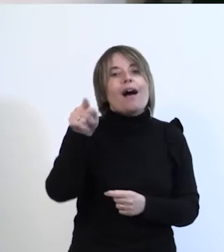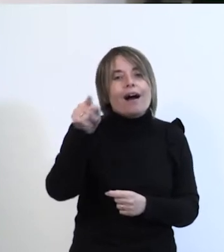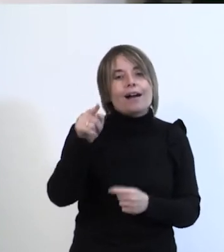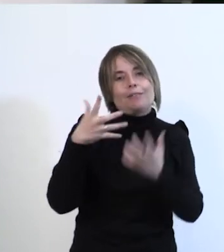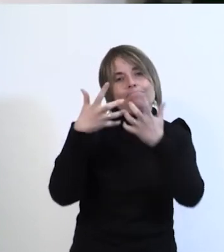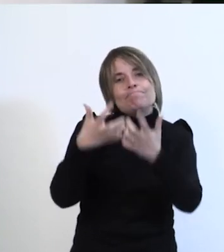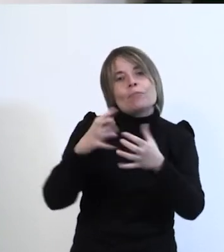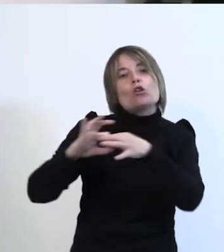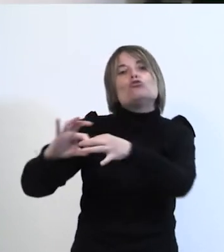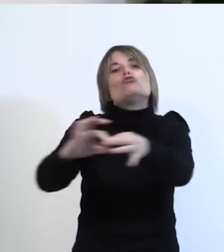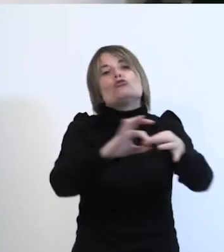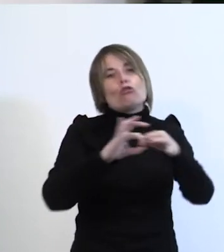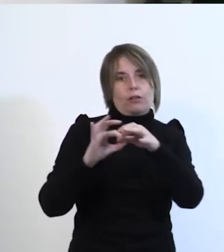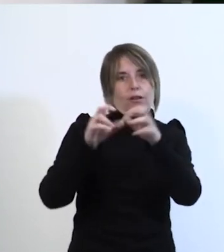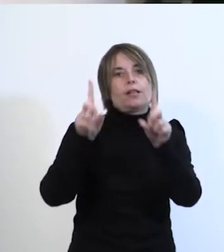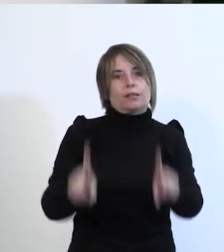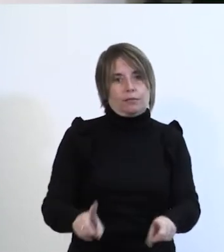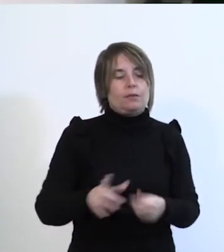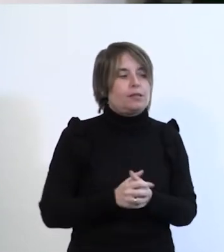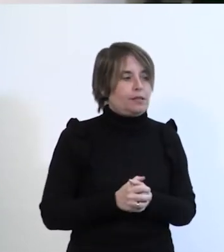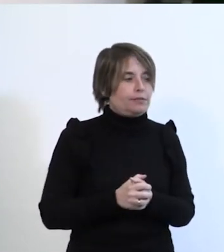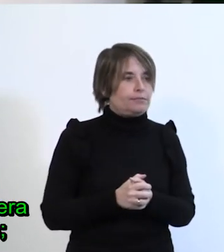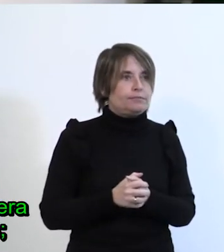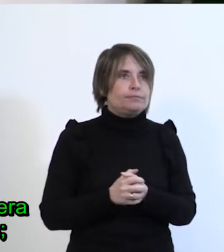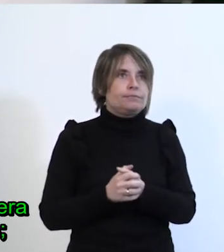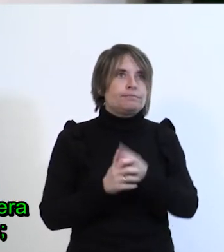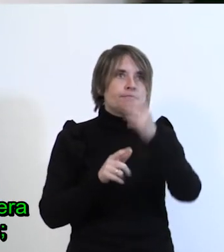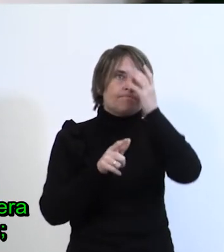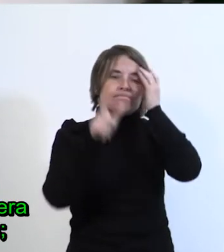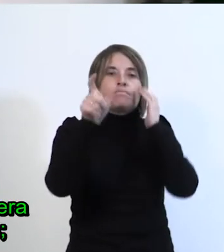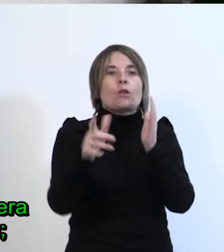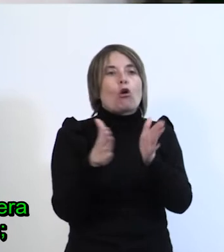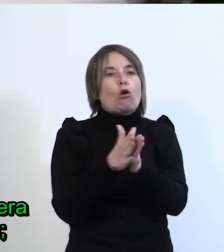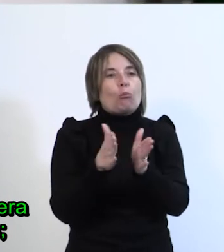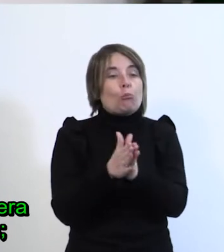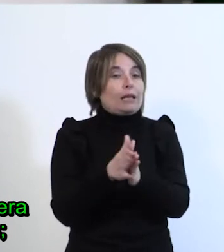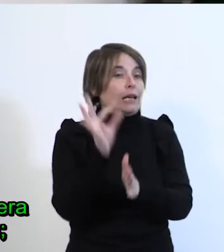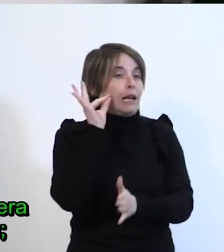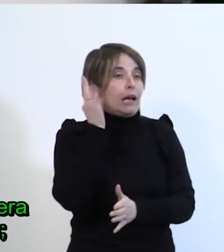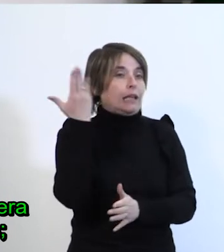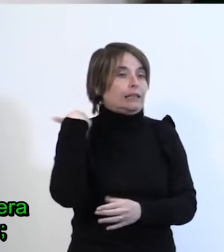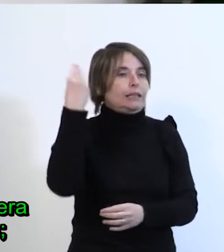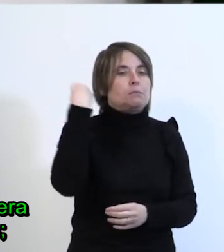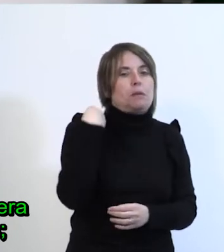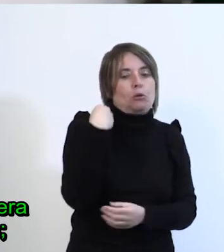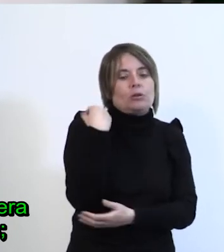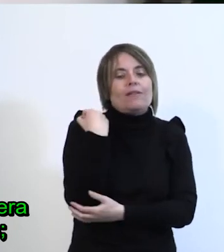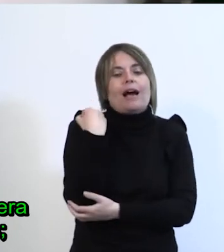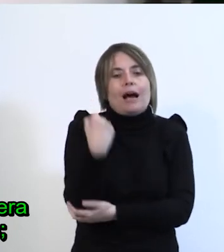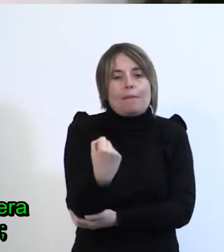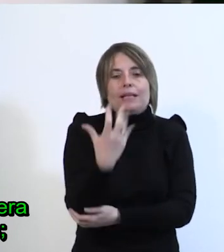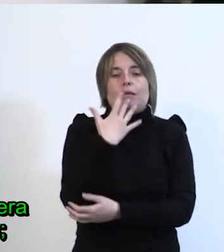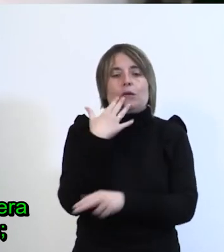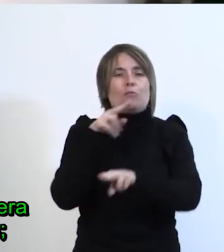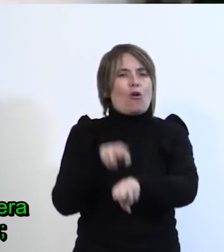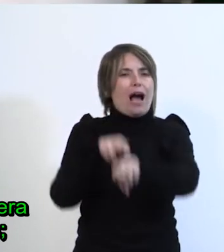que hacer solidaridad también. Antes me preguntaba una compañera si apoyar